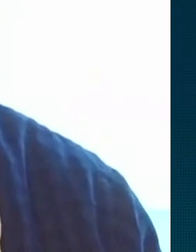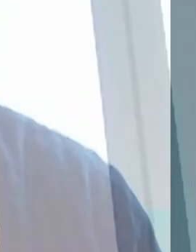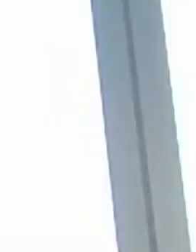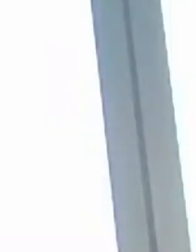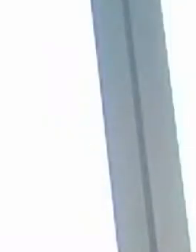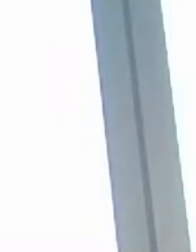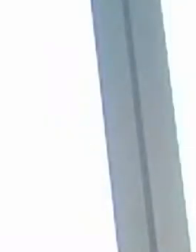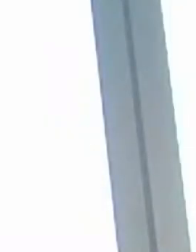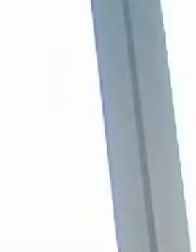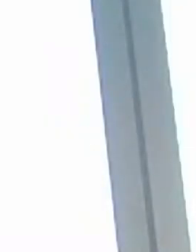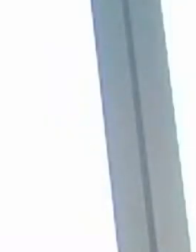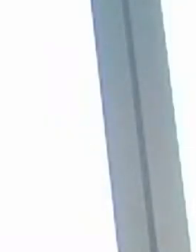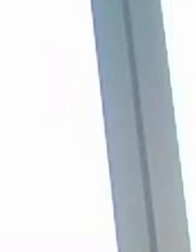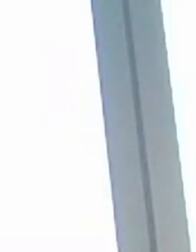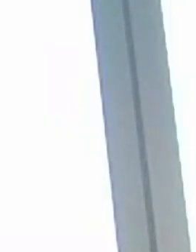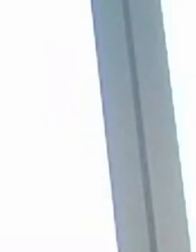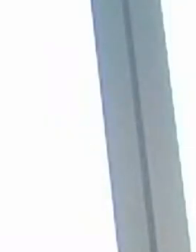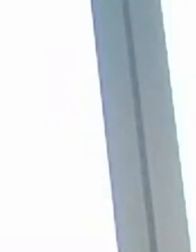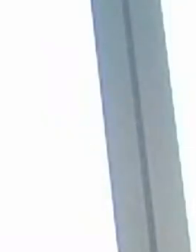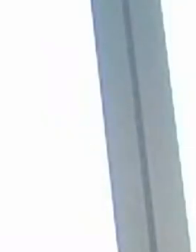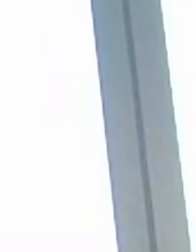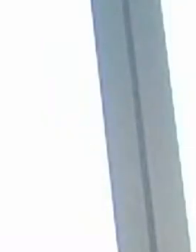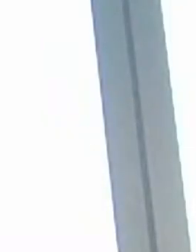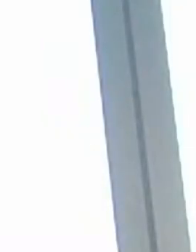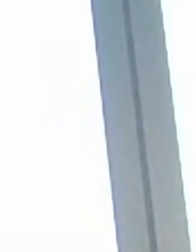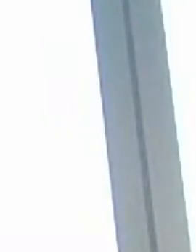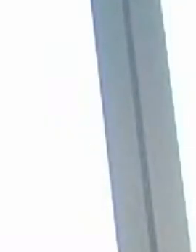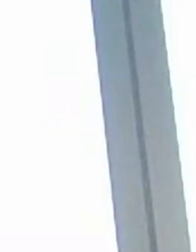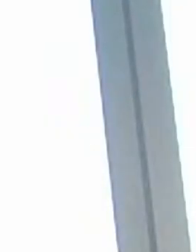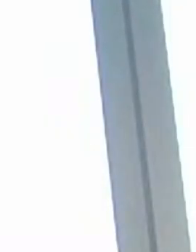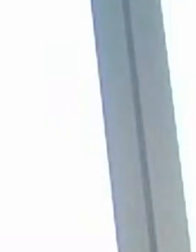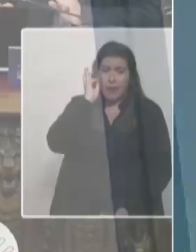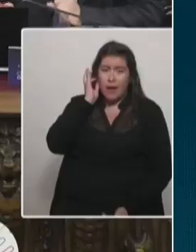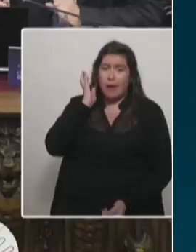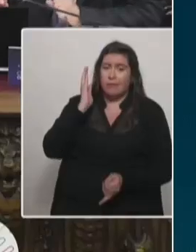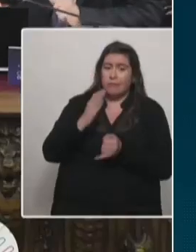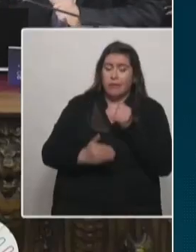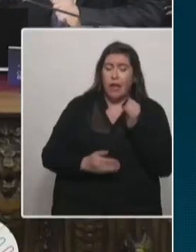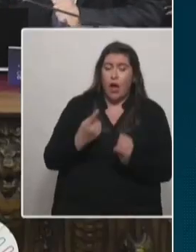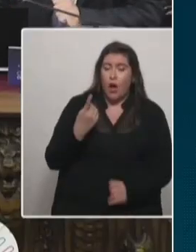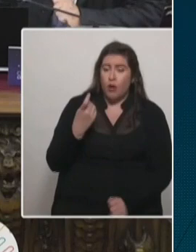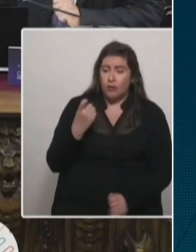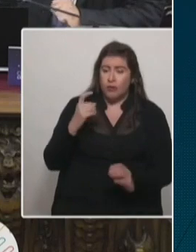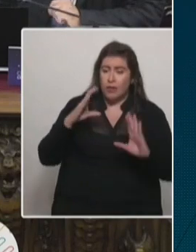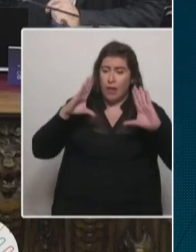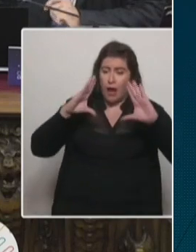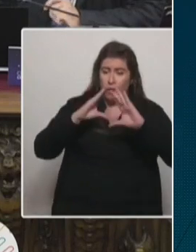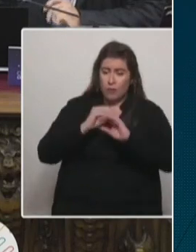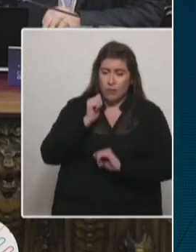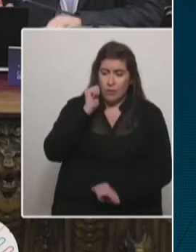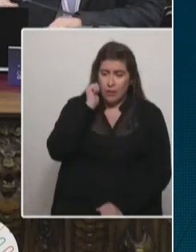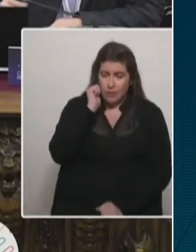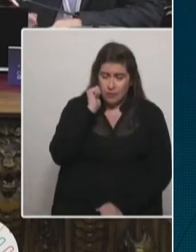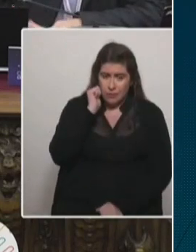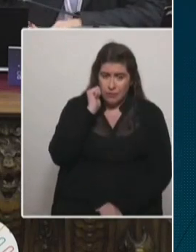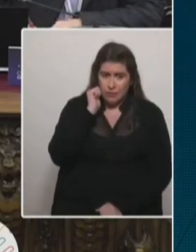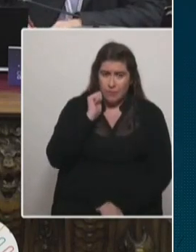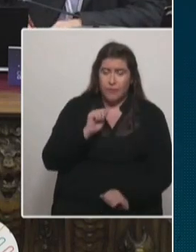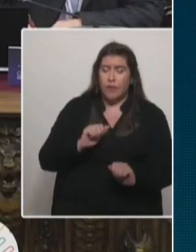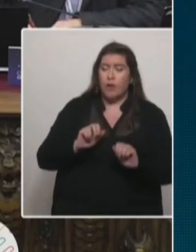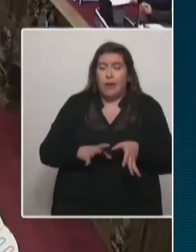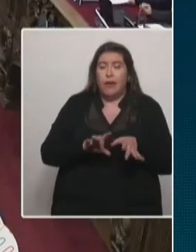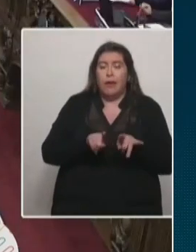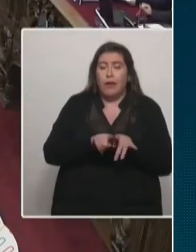además tenemos comisiones que son adicionales no a esas tres primeras que también las votamos en el día de ayer votamos la